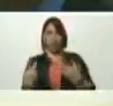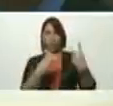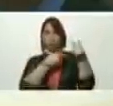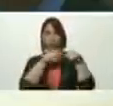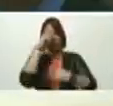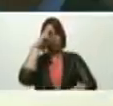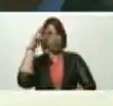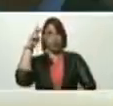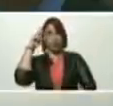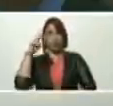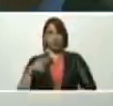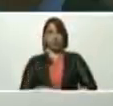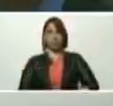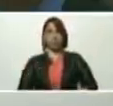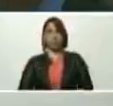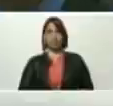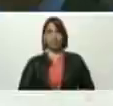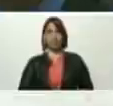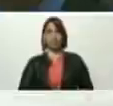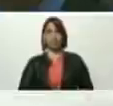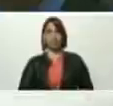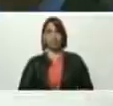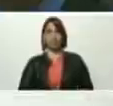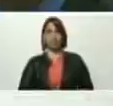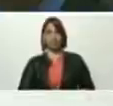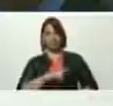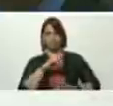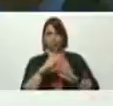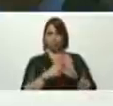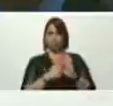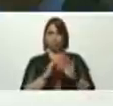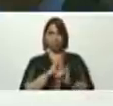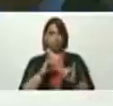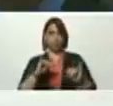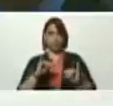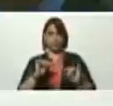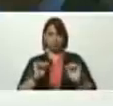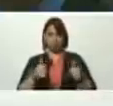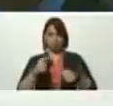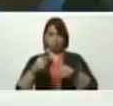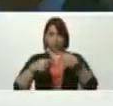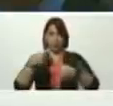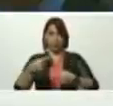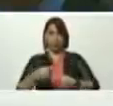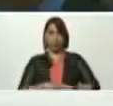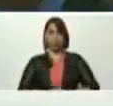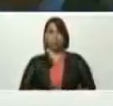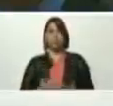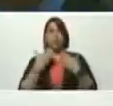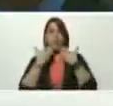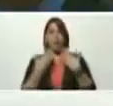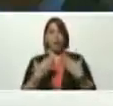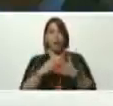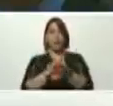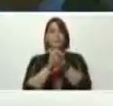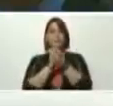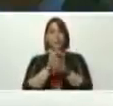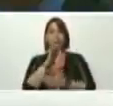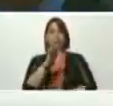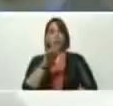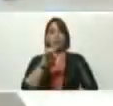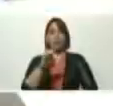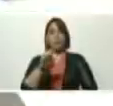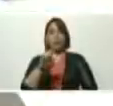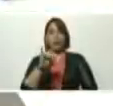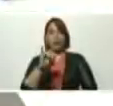Cancillería, bueno, plenamente ya a partir de mañana. Le agradezco al compañero Félix